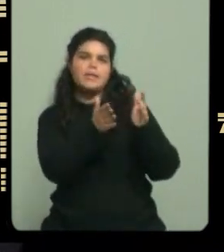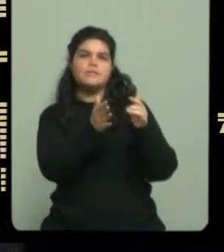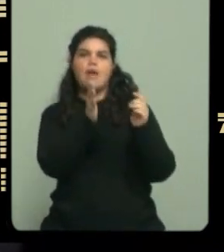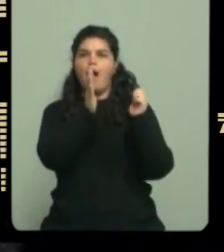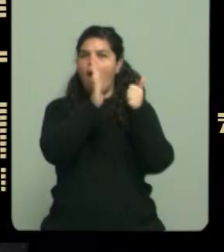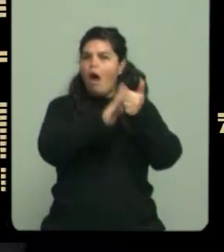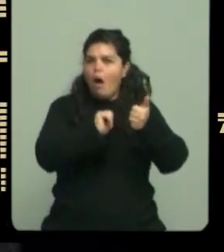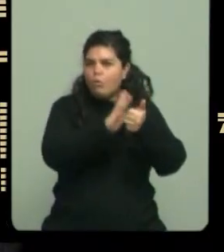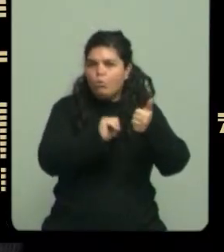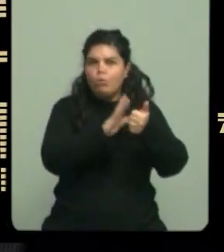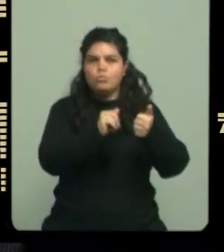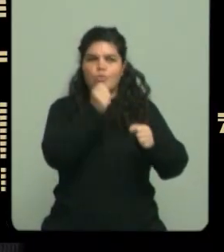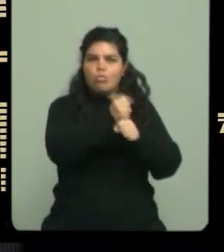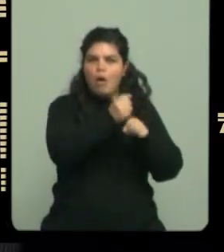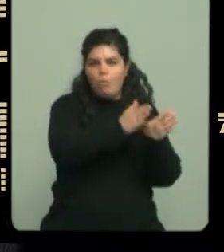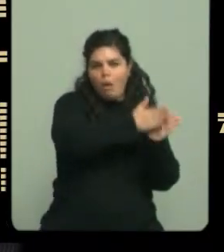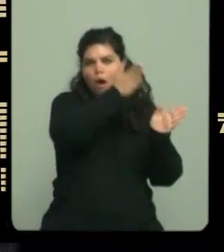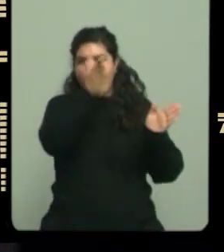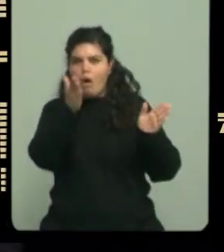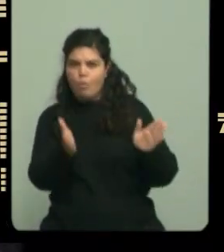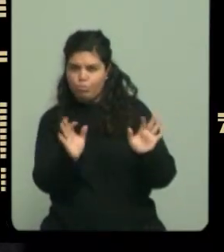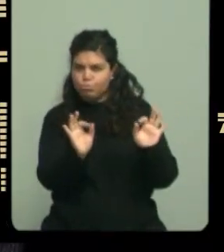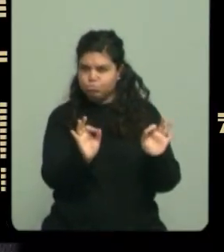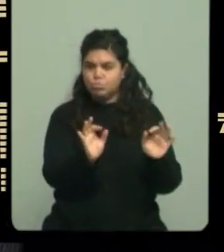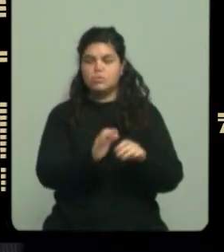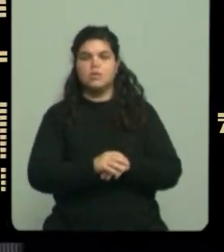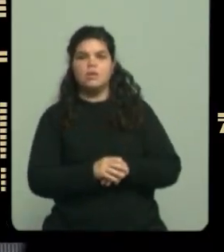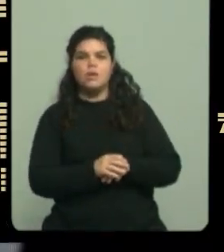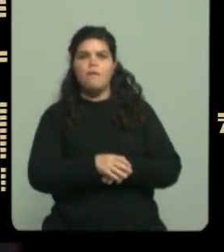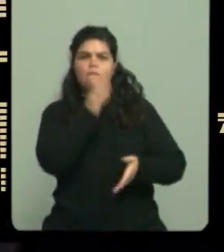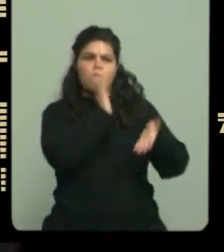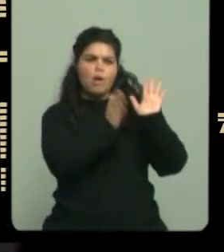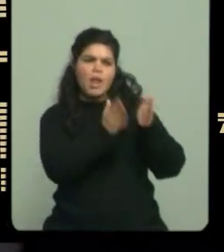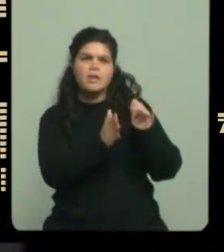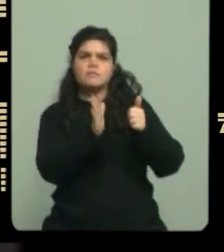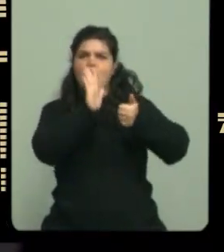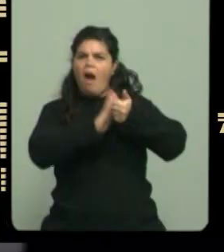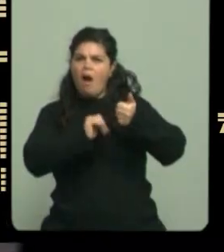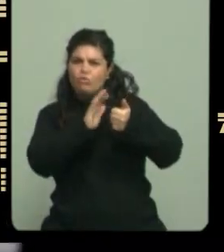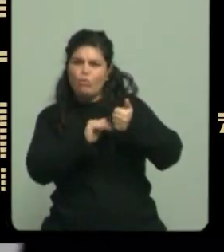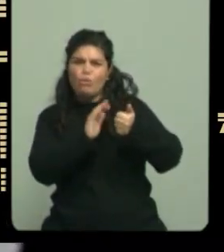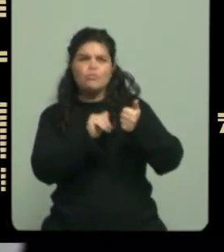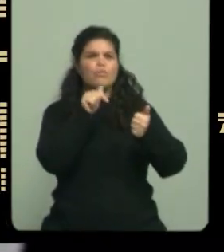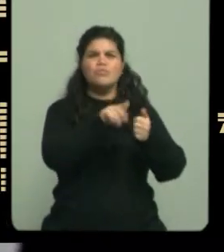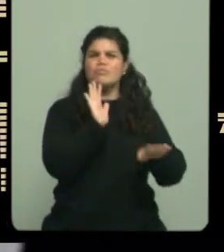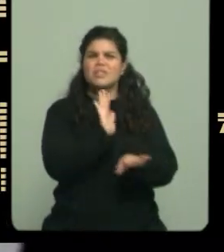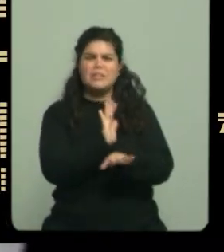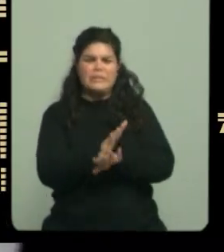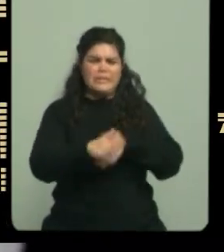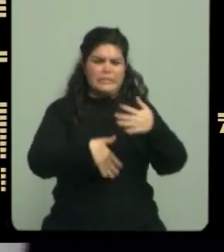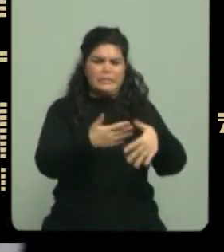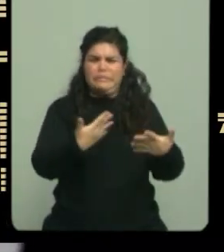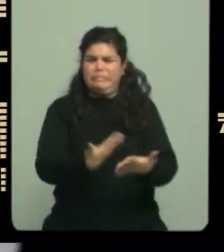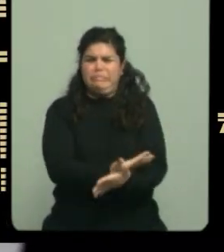de violencia y acoso durante su vida laboral. La violencia y el acoso conllevan un gran costo humano para